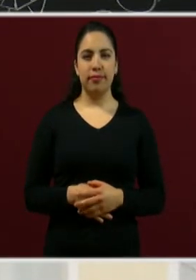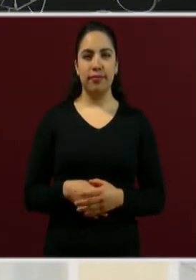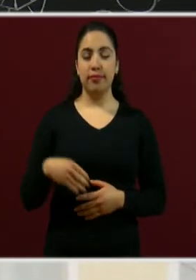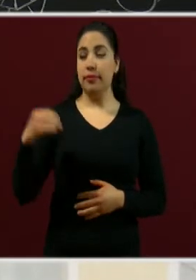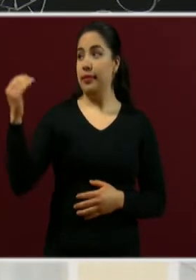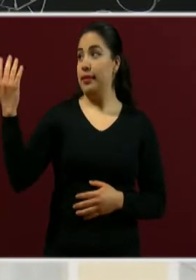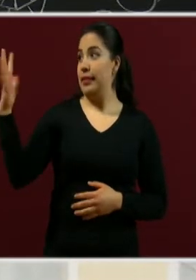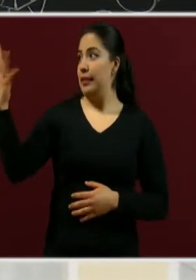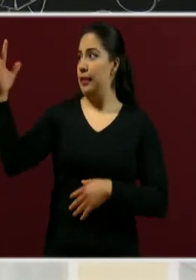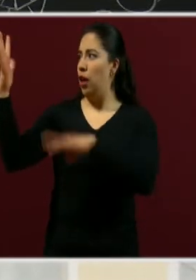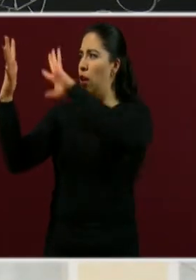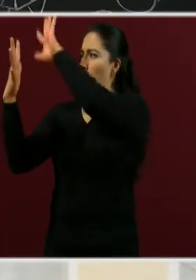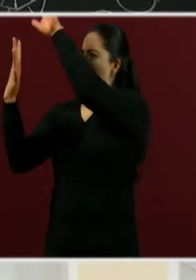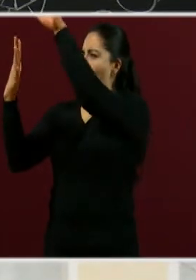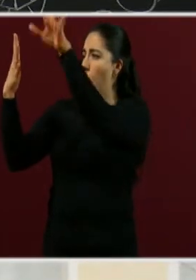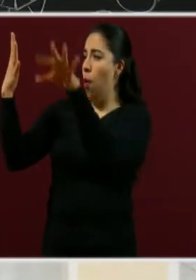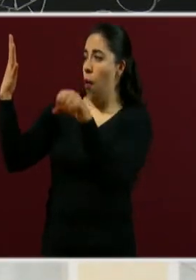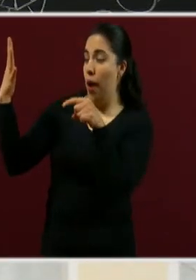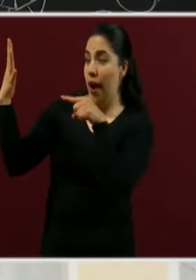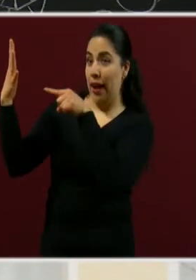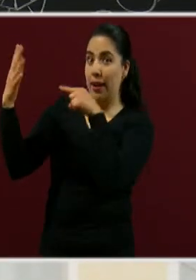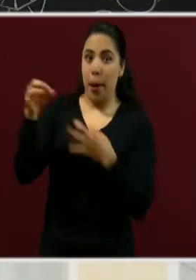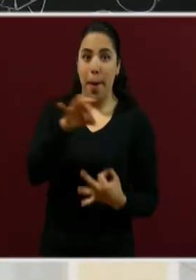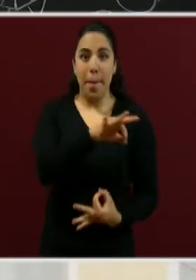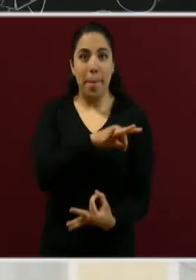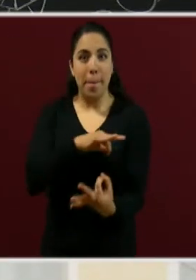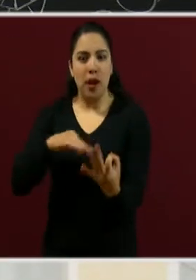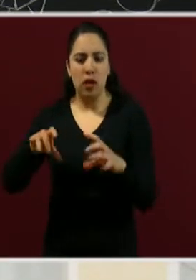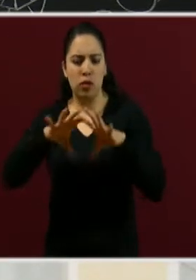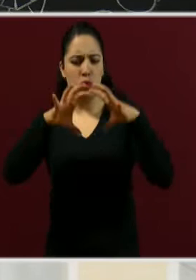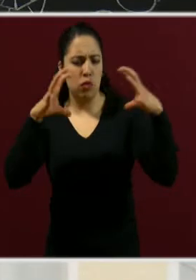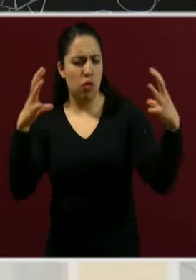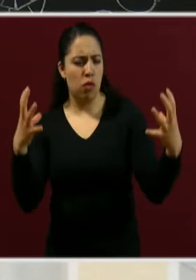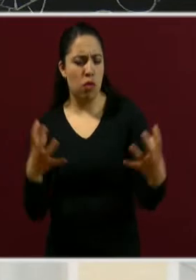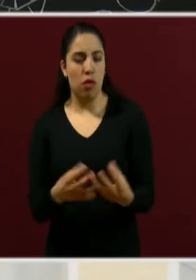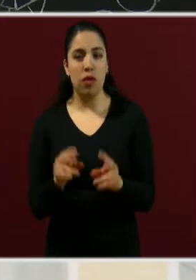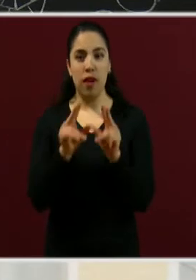¿Sabías que existe un gigante de hielo en nuestro Sistema Solar?